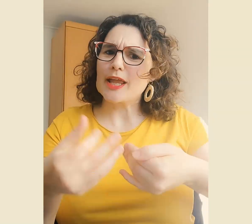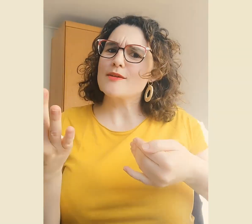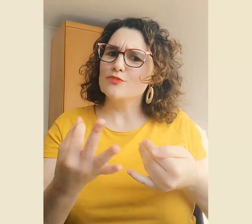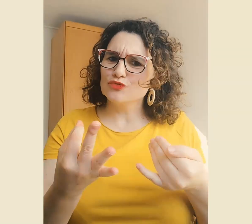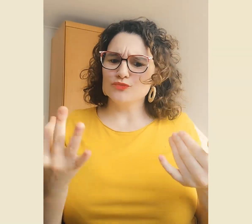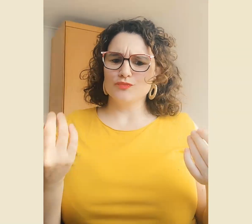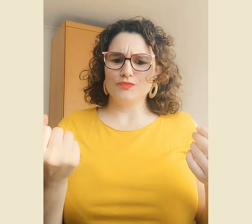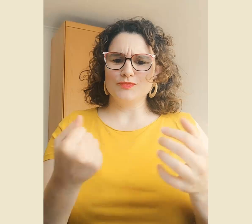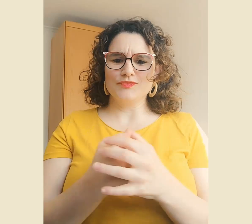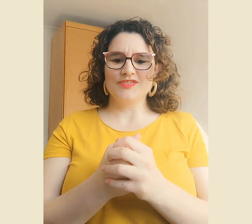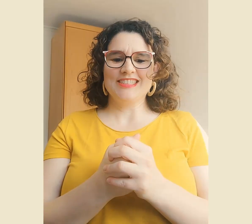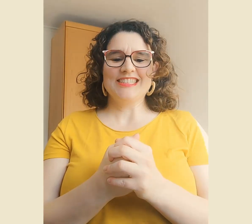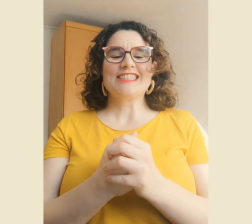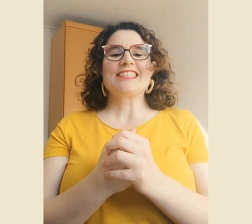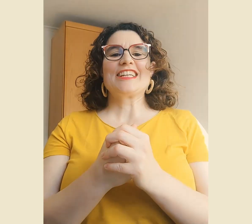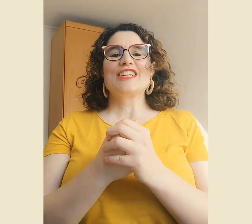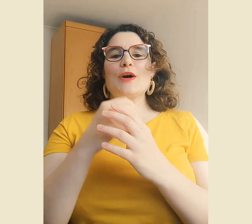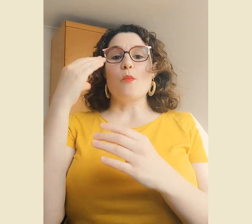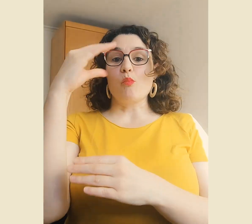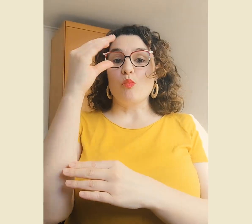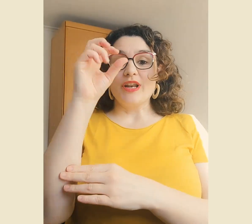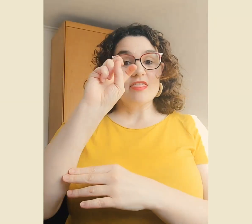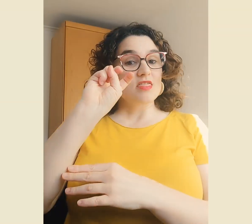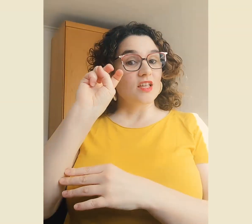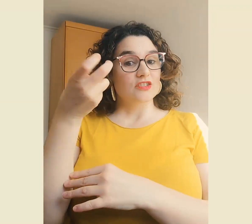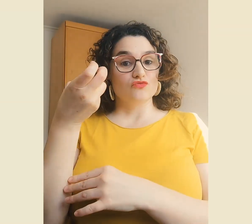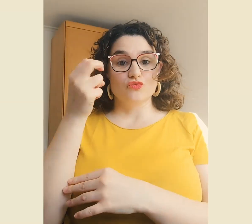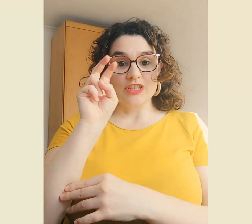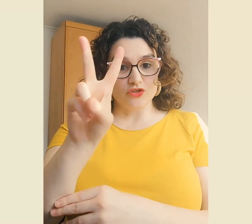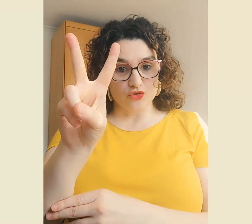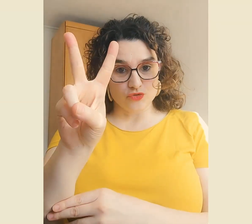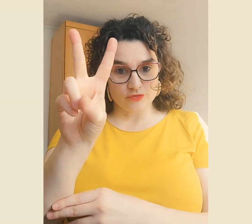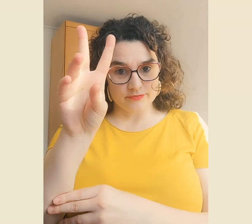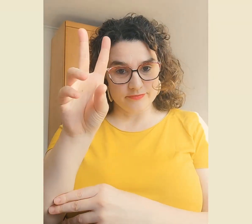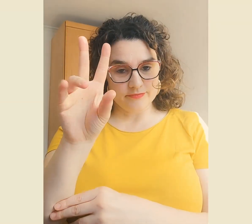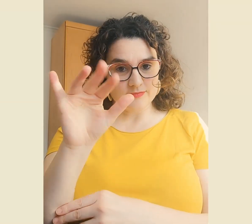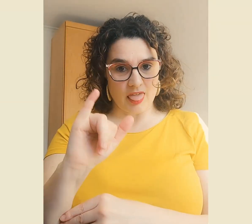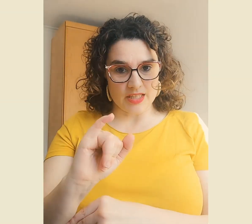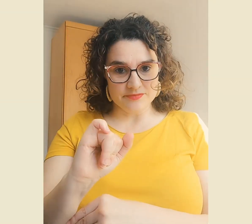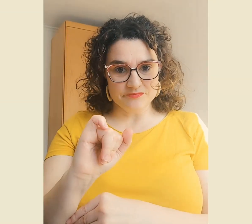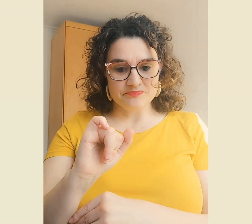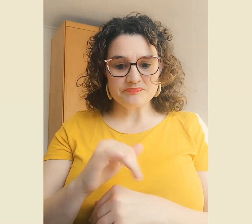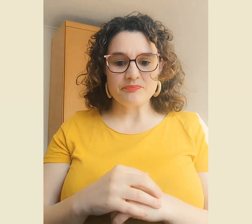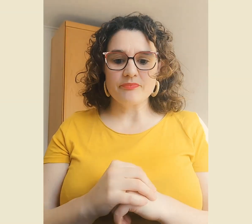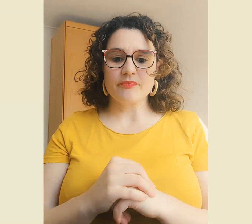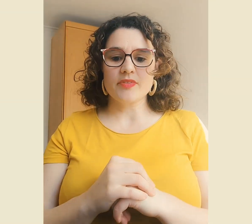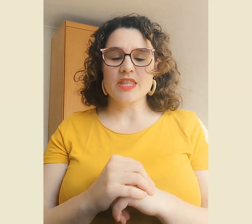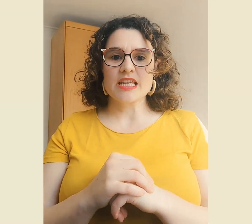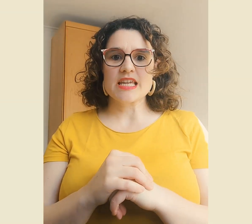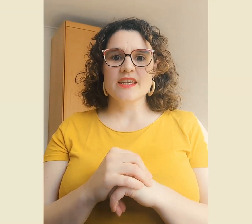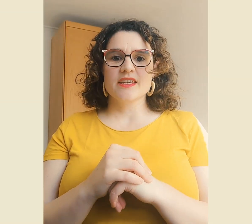Ahora volvemos al trabajo con dos ponencias